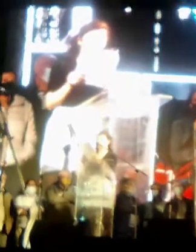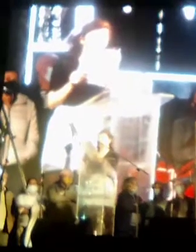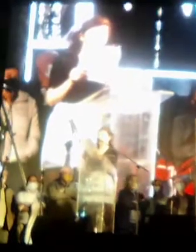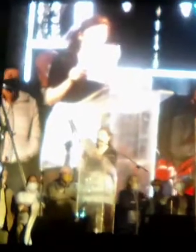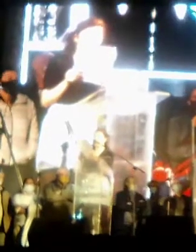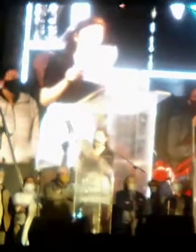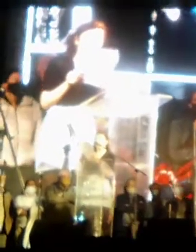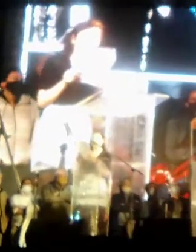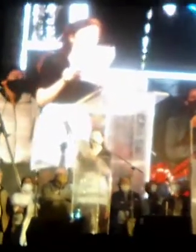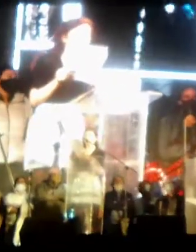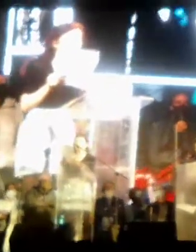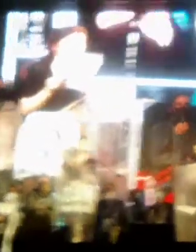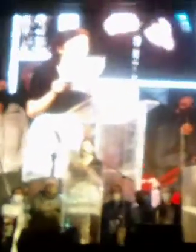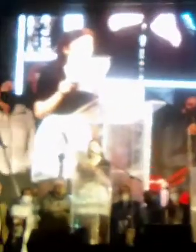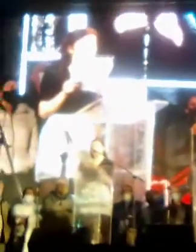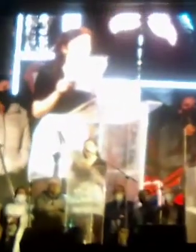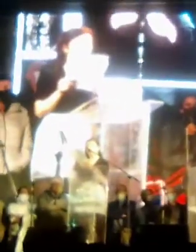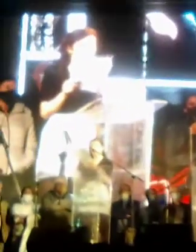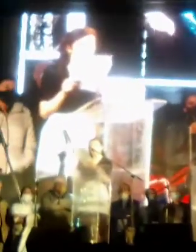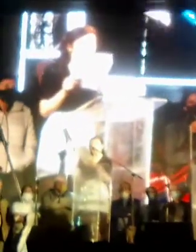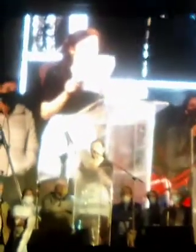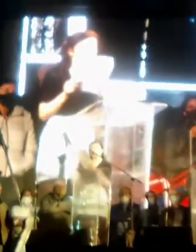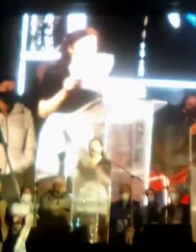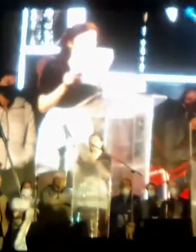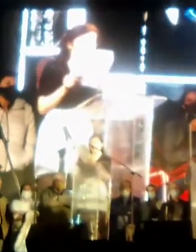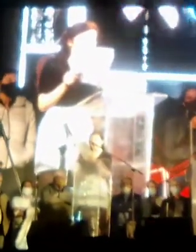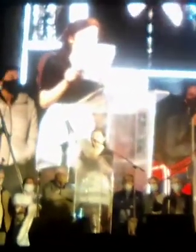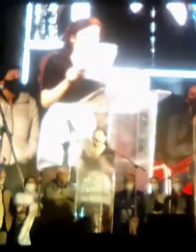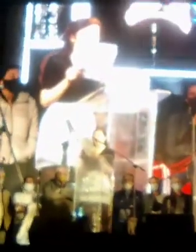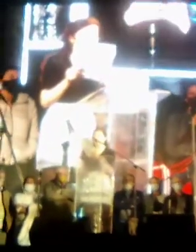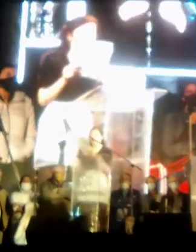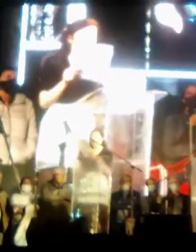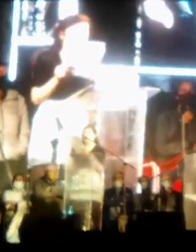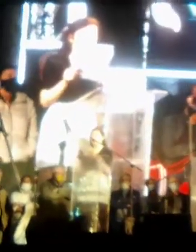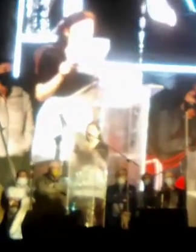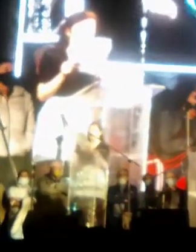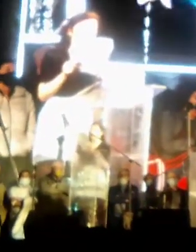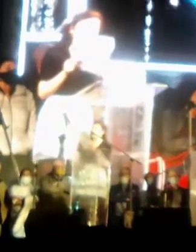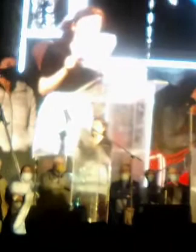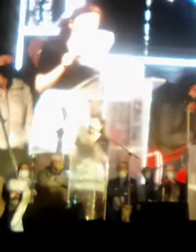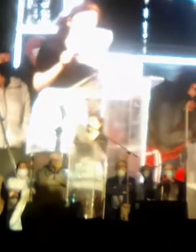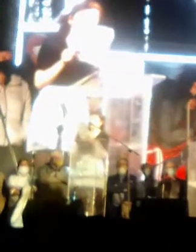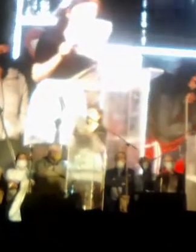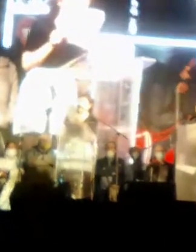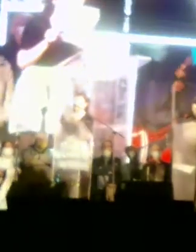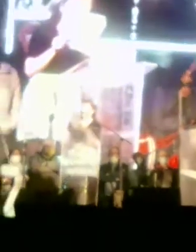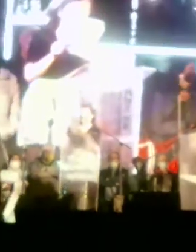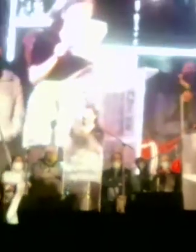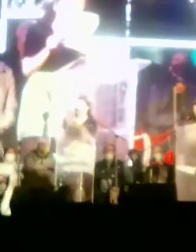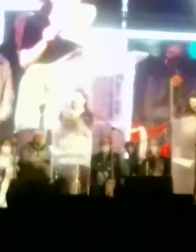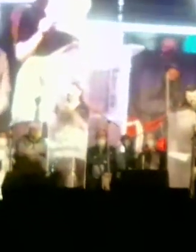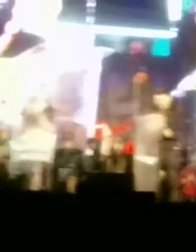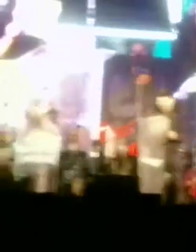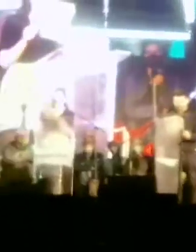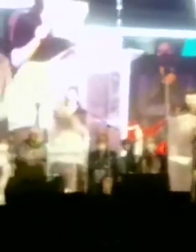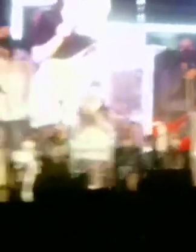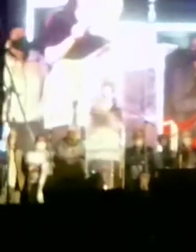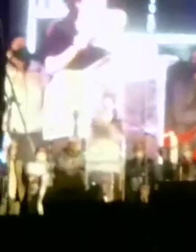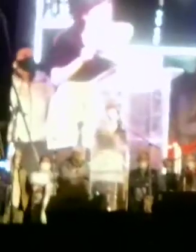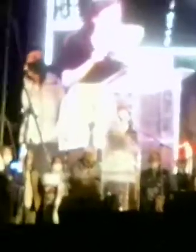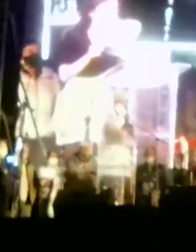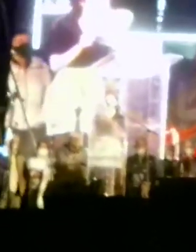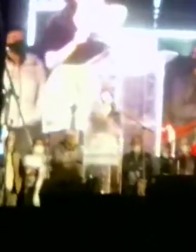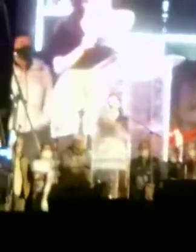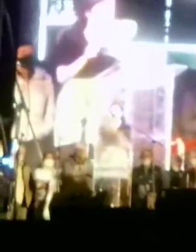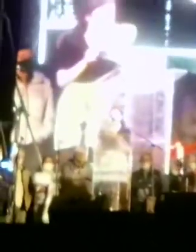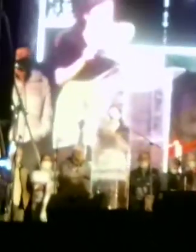país que queremos. Habíamos dejado claro que hay valores, principios e instituciones que son construcciones hechas durante décadas que